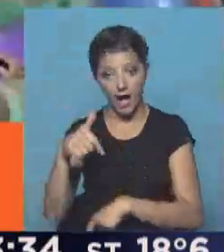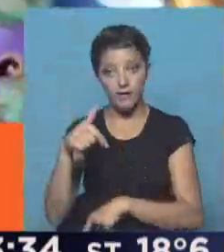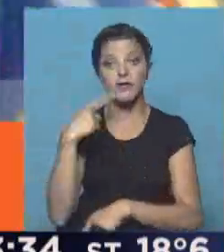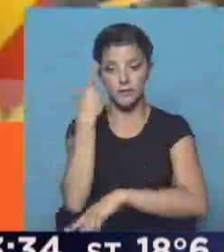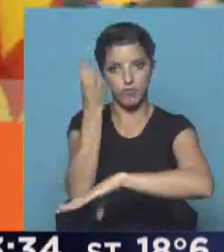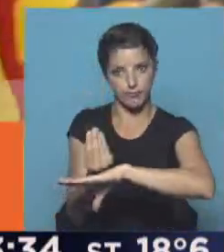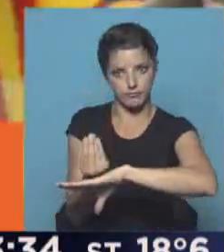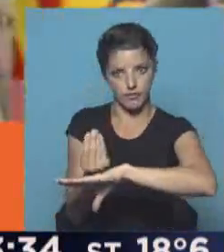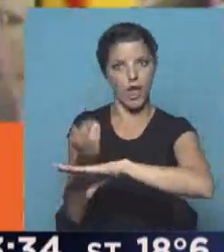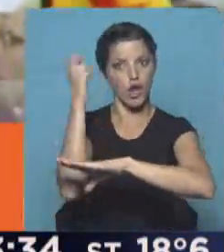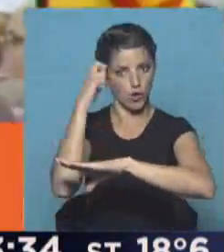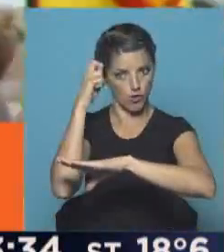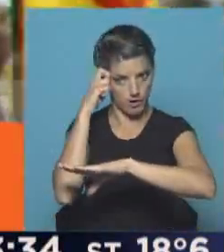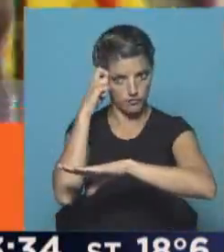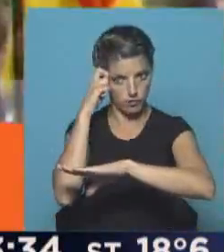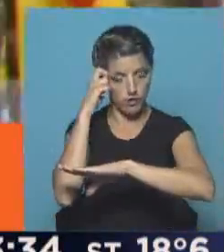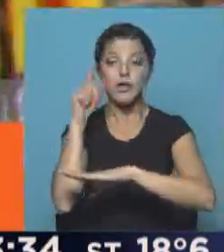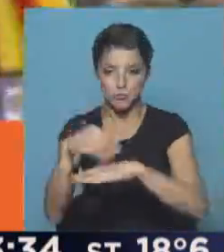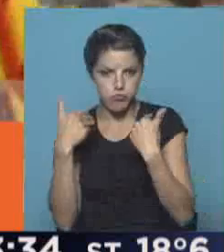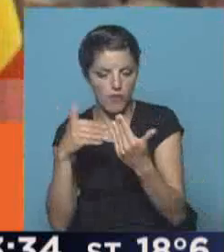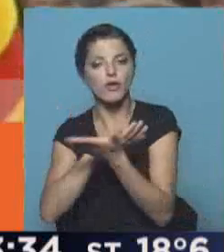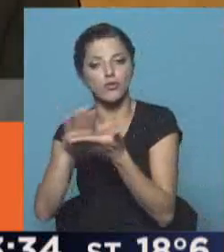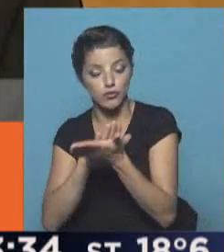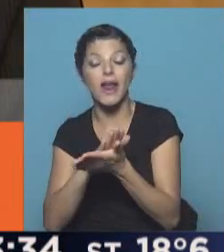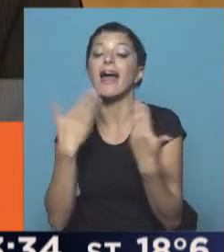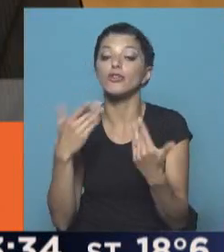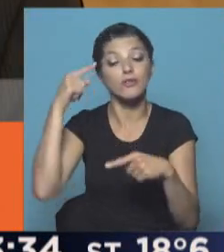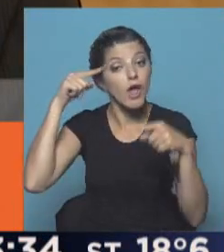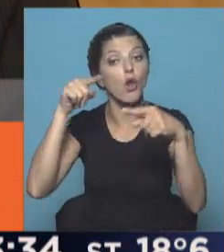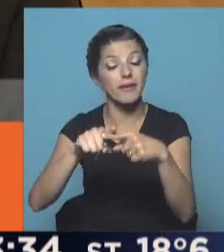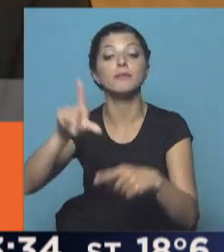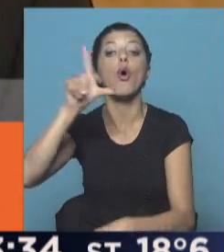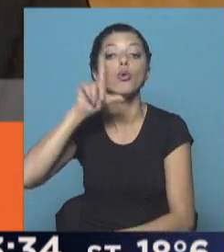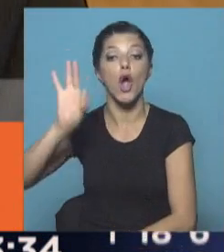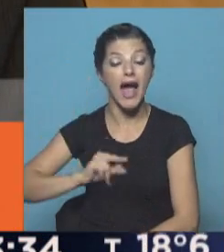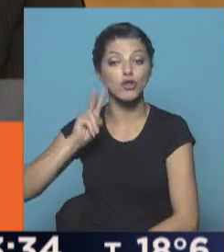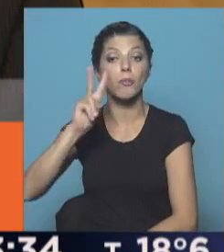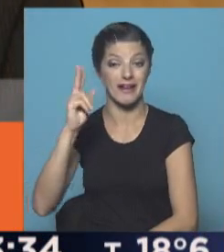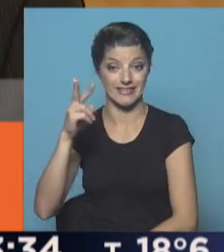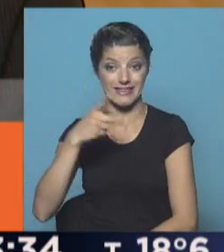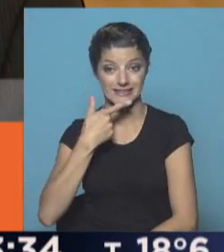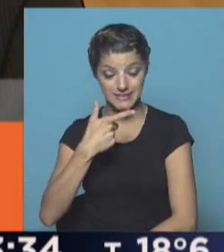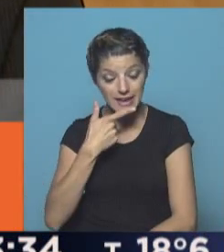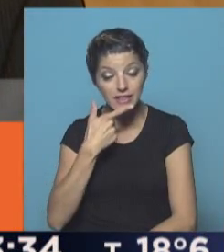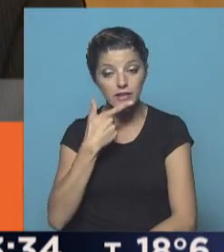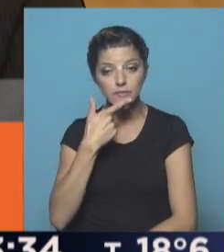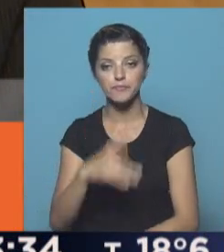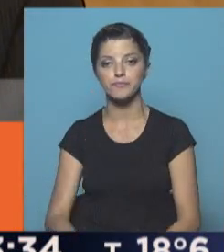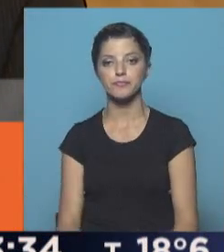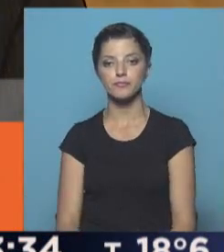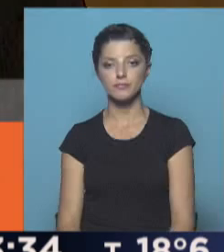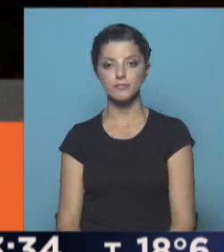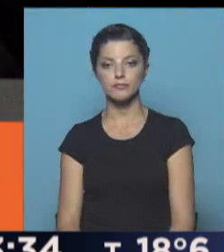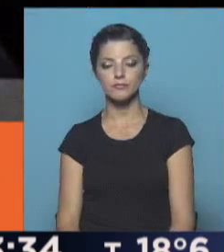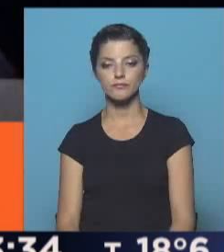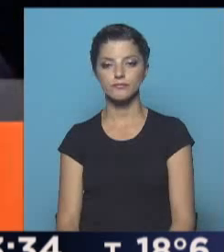ciudadano, para hacerlo. Y por lo tanto, el objetivo es que en julio del 2017 nosotros hagamos de alguna